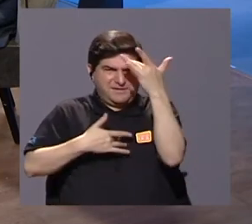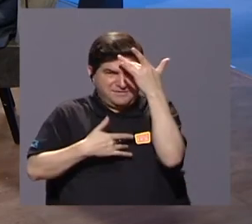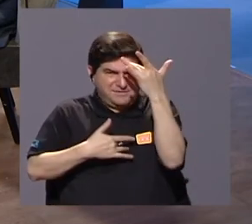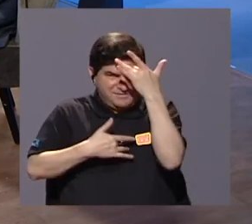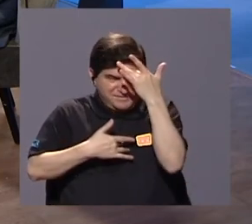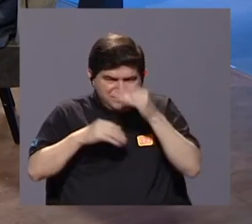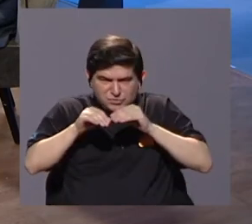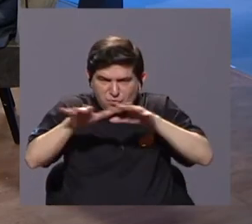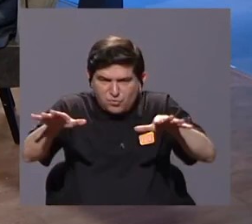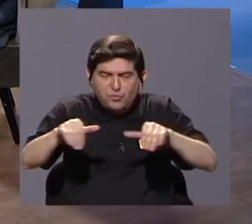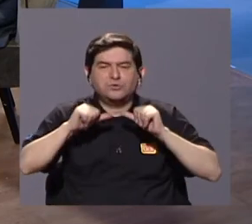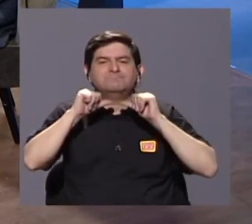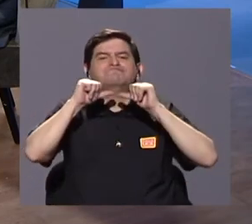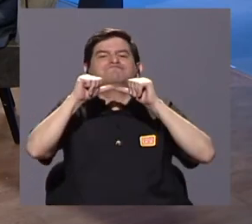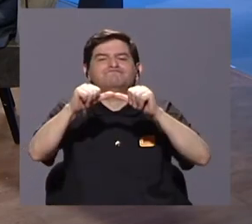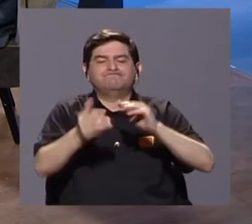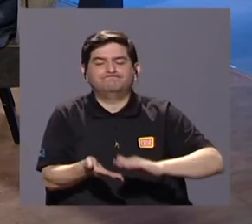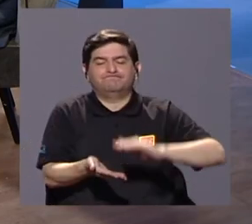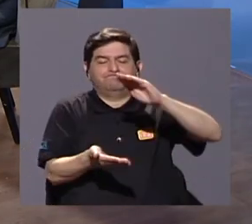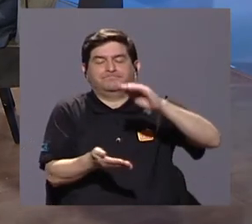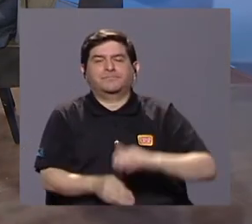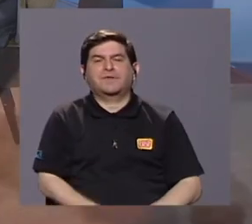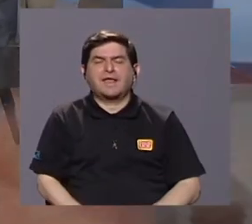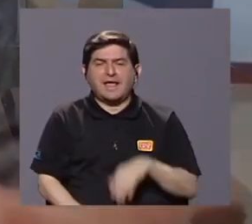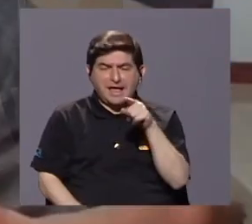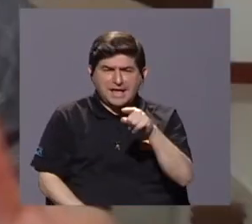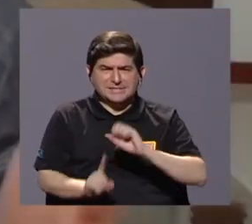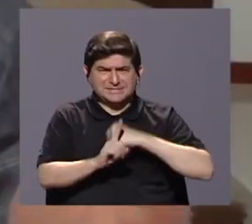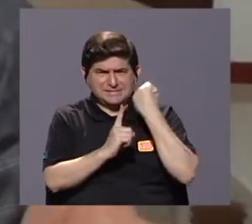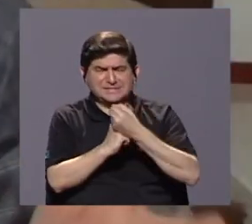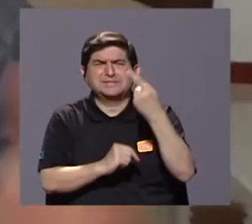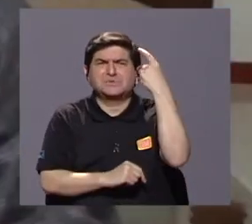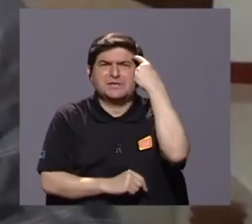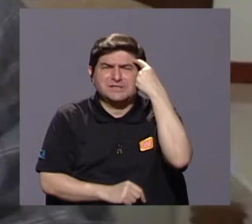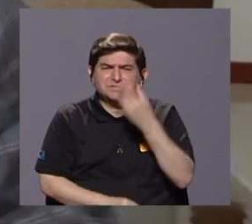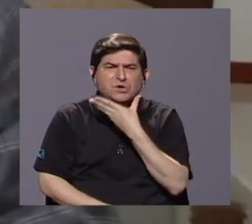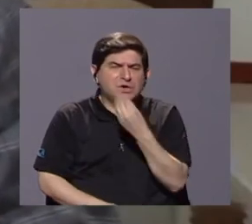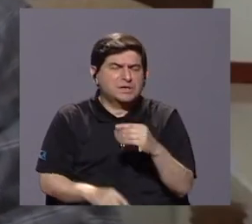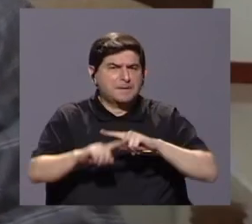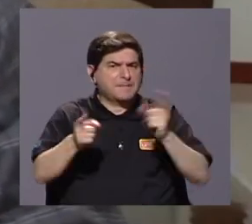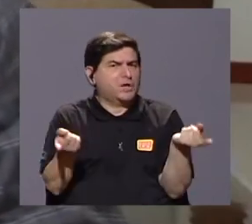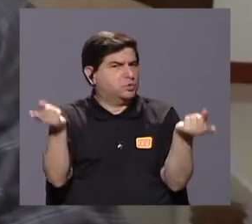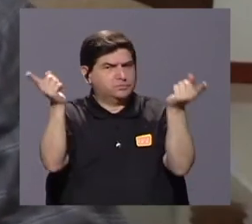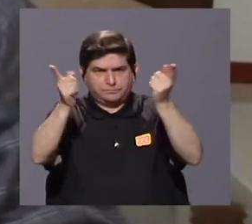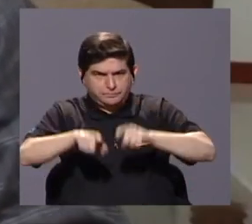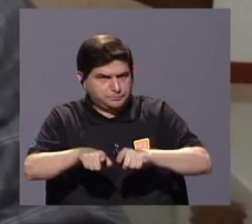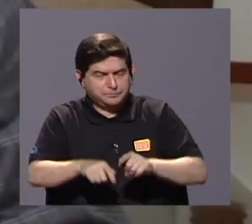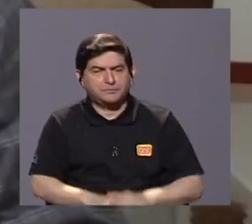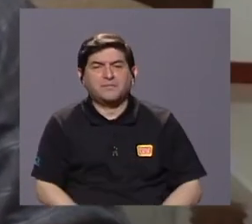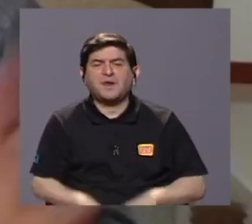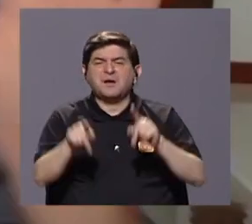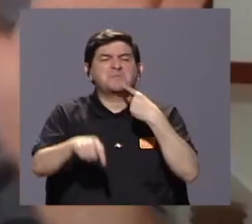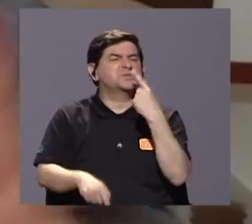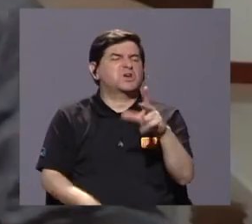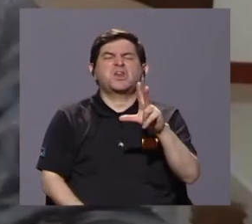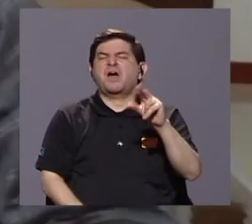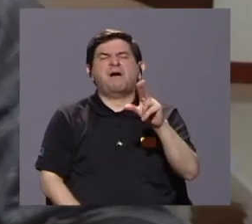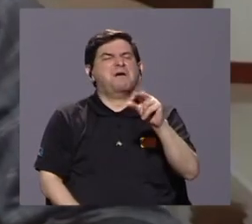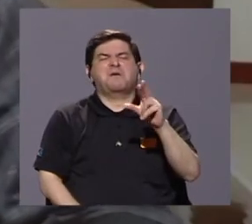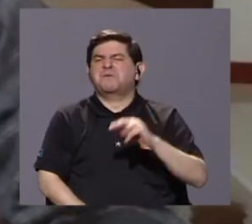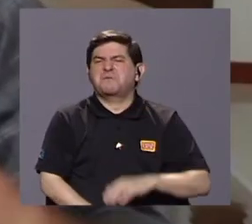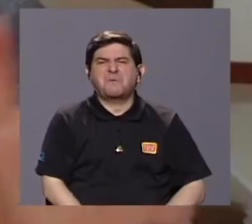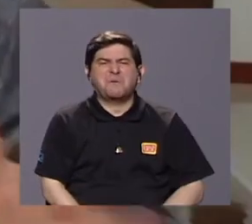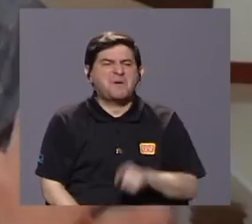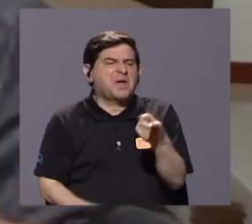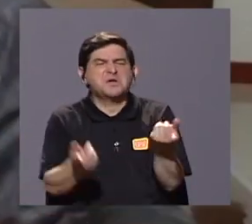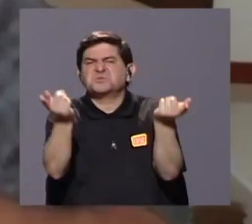ocurrir. Ahora, en algún momento proyectamos esto para diciembre y no ocurrió. Entonces la gente dice, no,